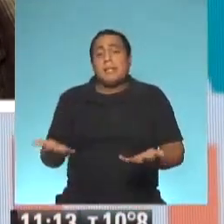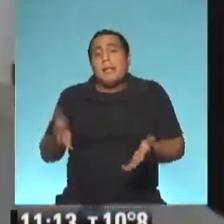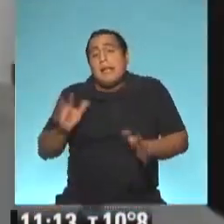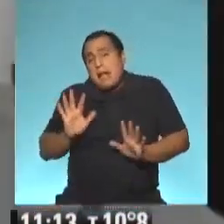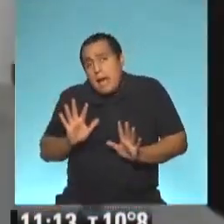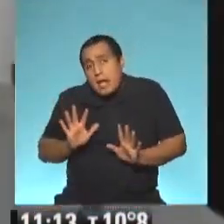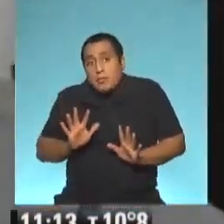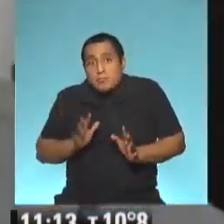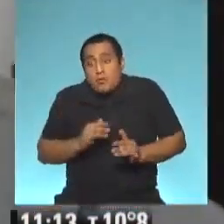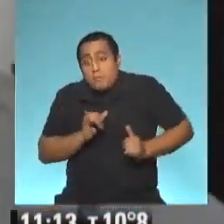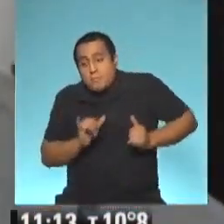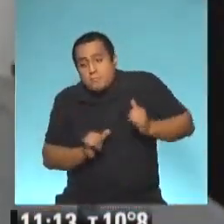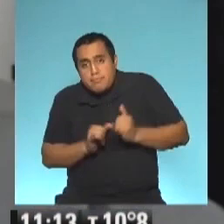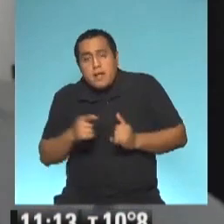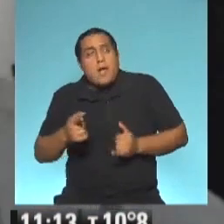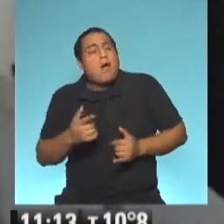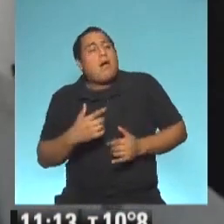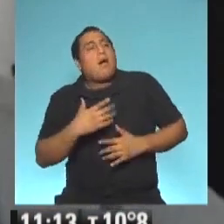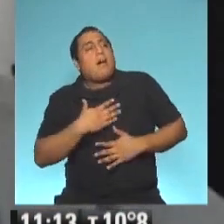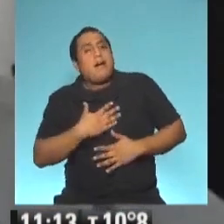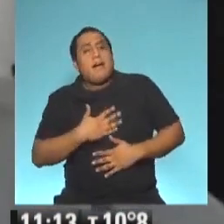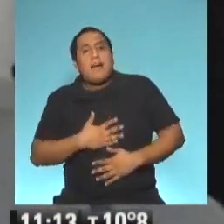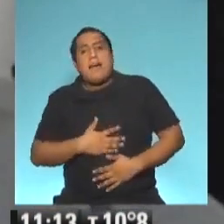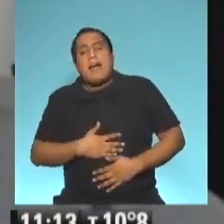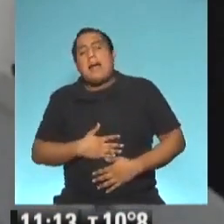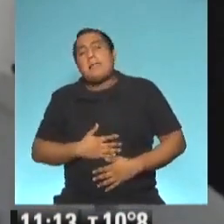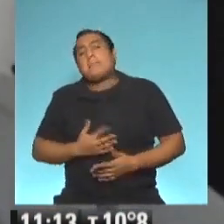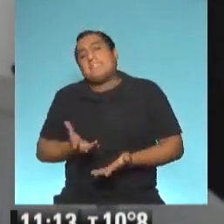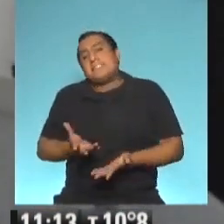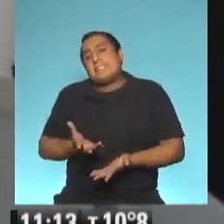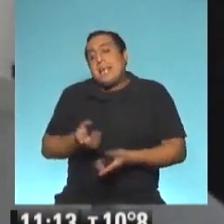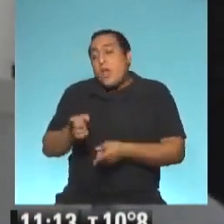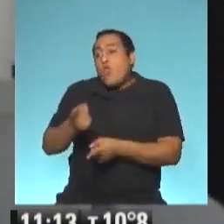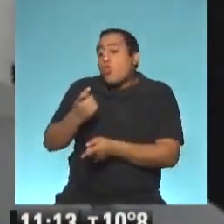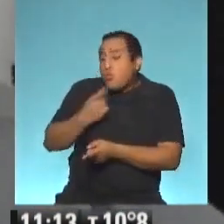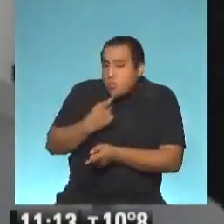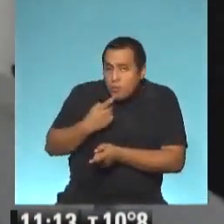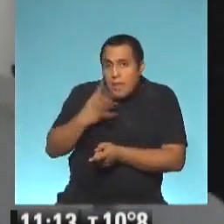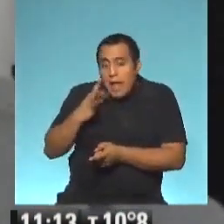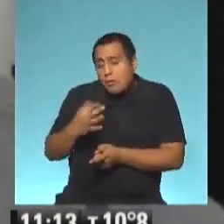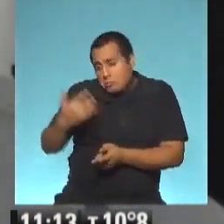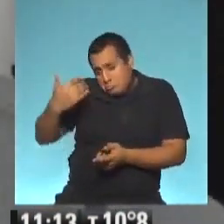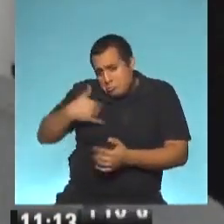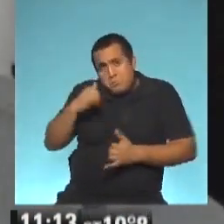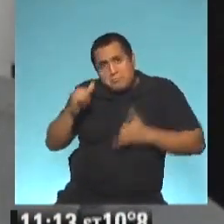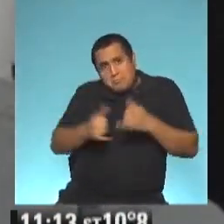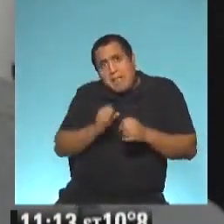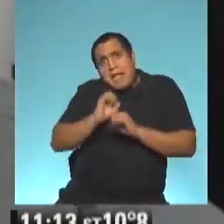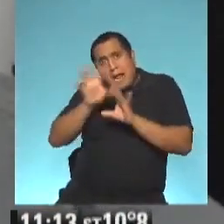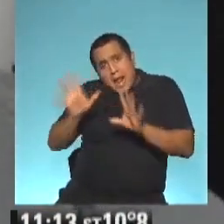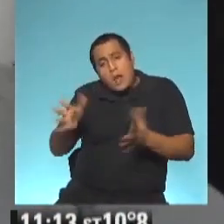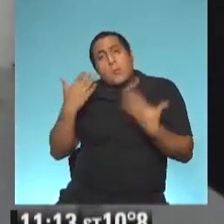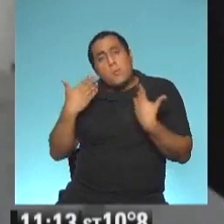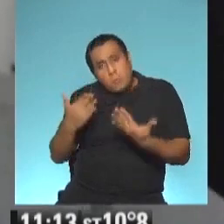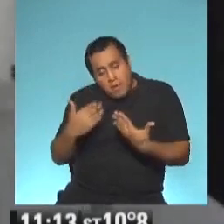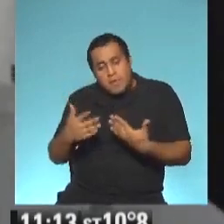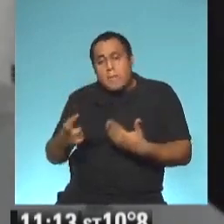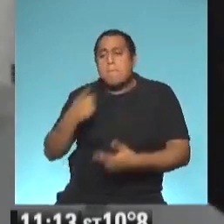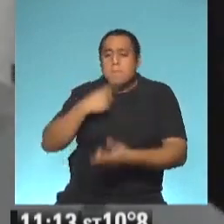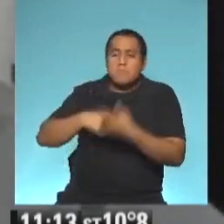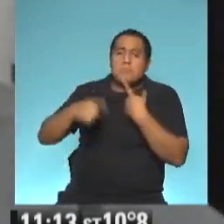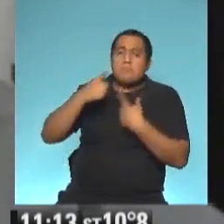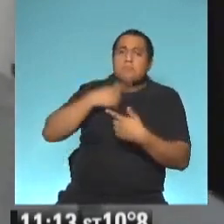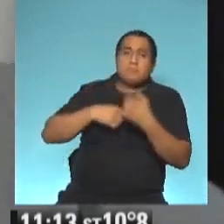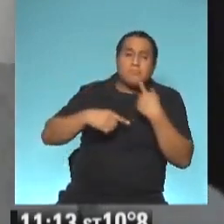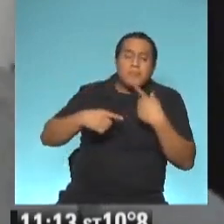bastante tranquilizador porque tienen con quién sacarse las dudas y consultan mucho, por ejemplo, en